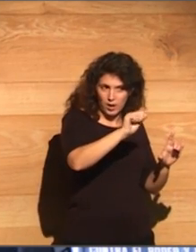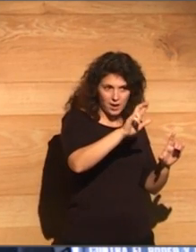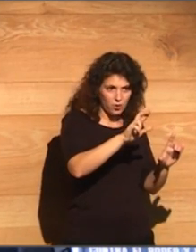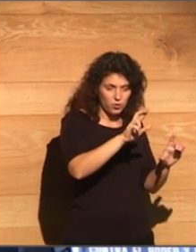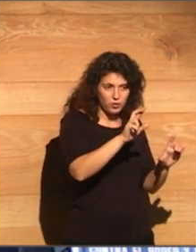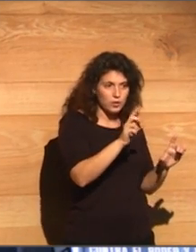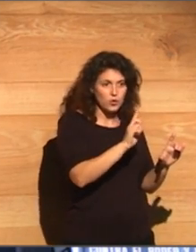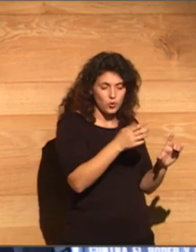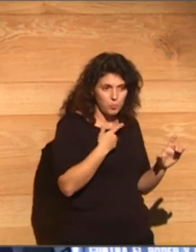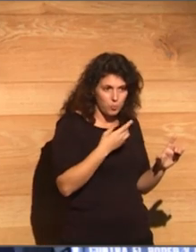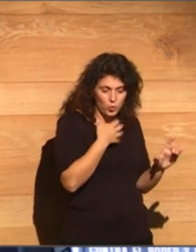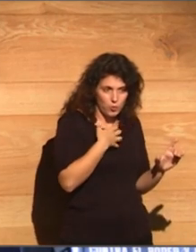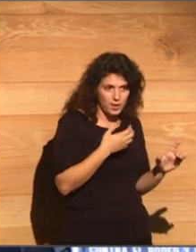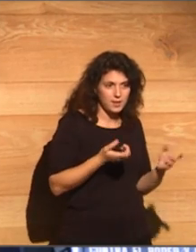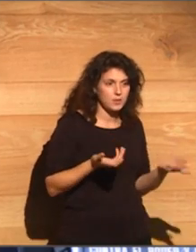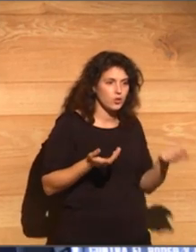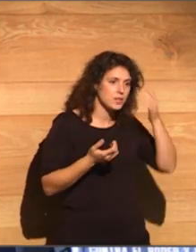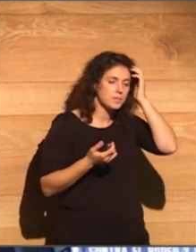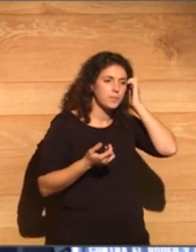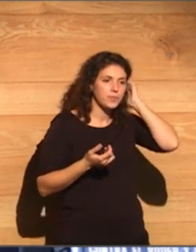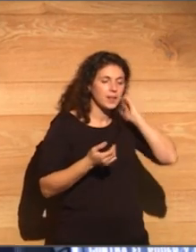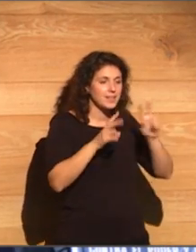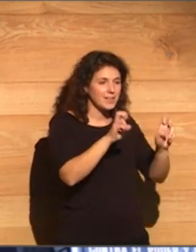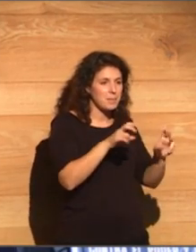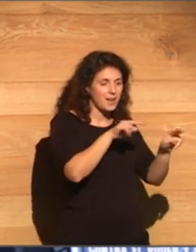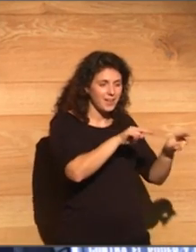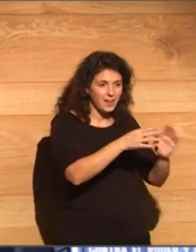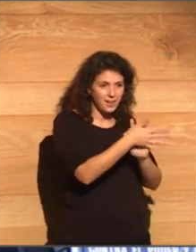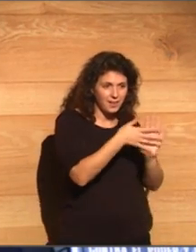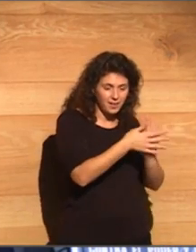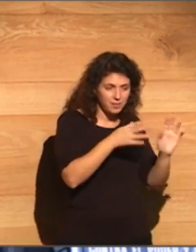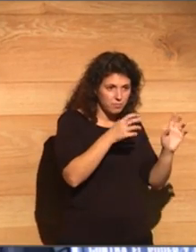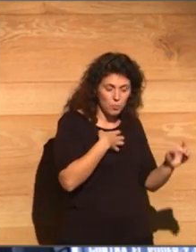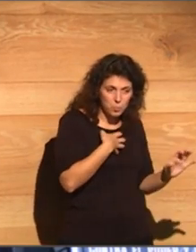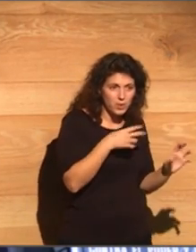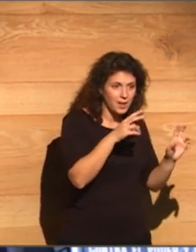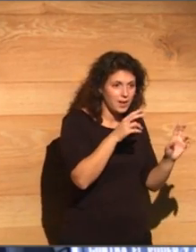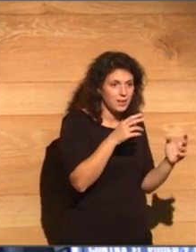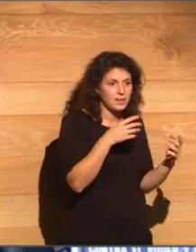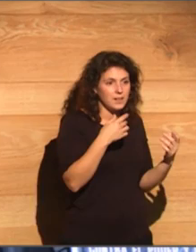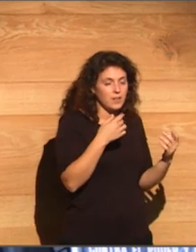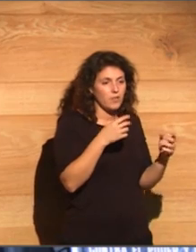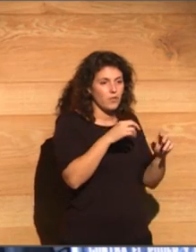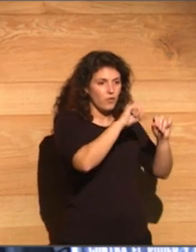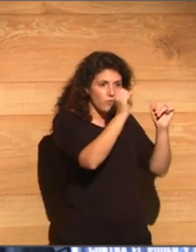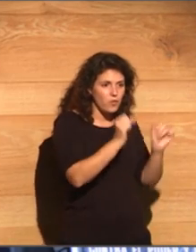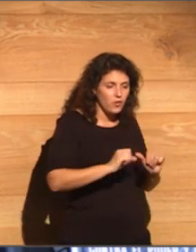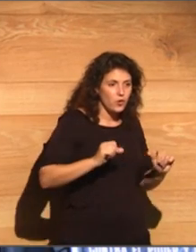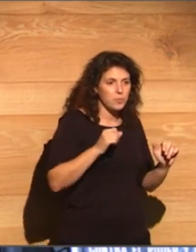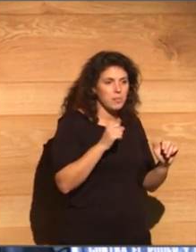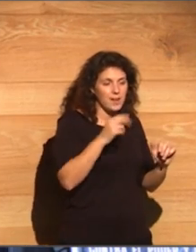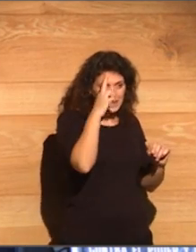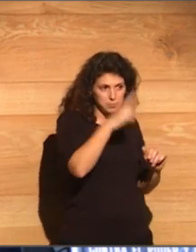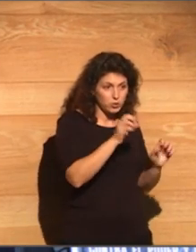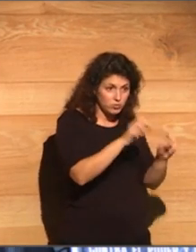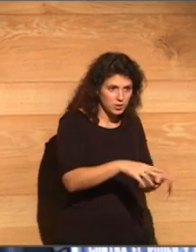suboficiales para que no parezca. Y ni siquiera se podía hablar de la guerra en esos términos, ligeros y con esa falta de